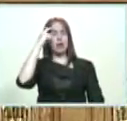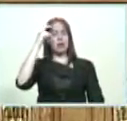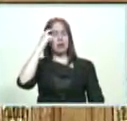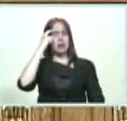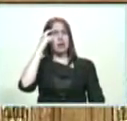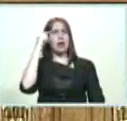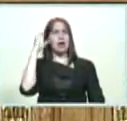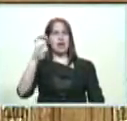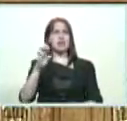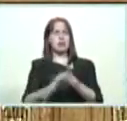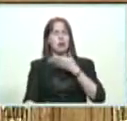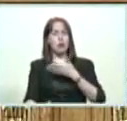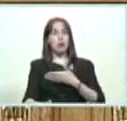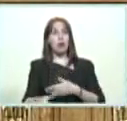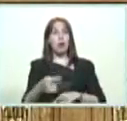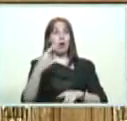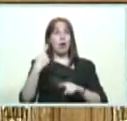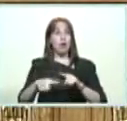Hack, Benjamín